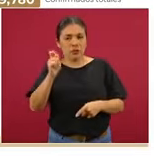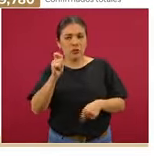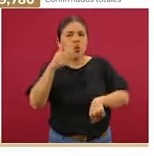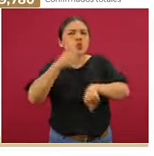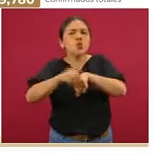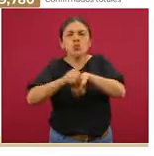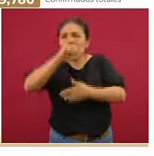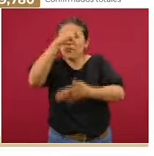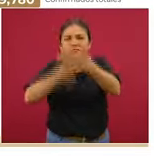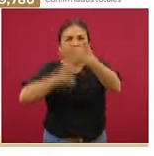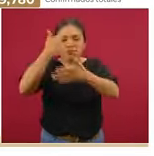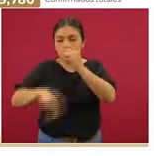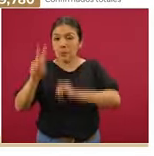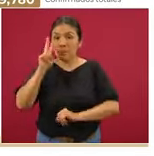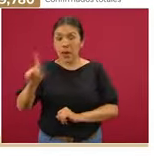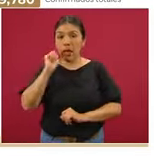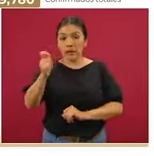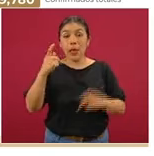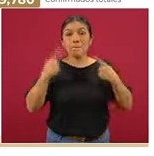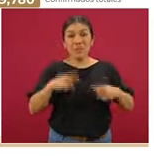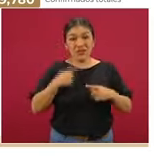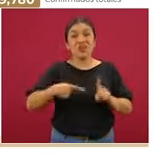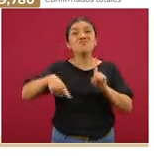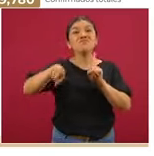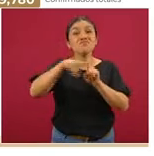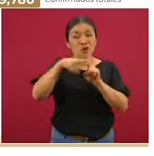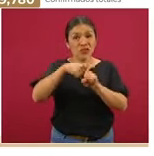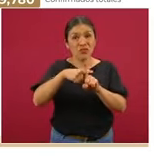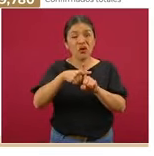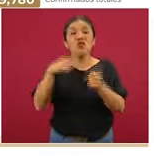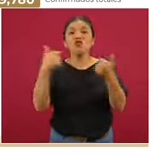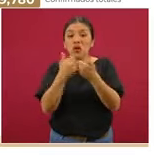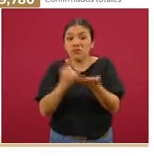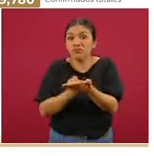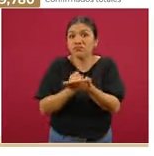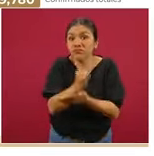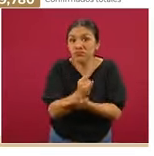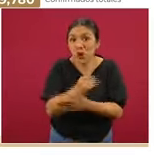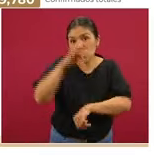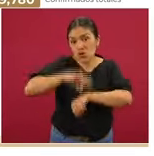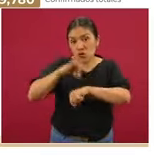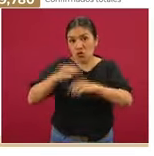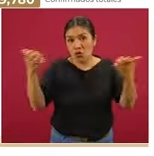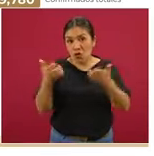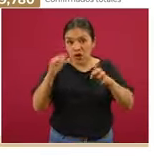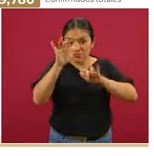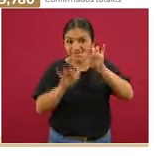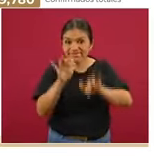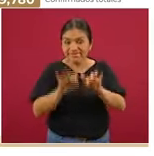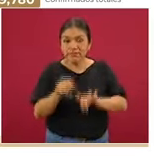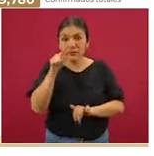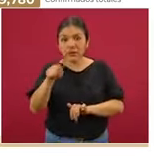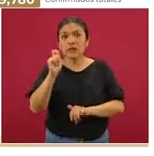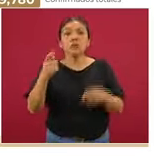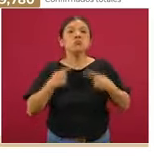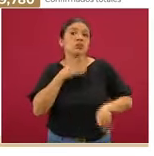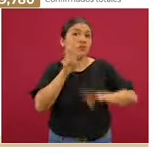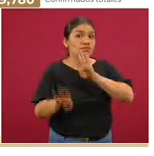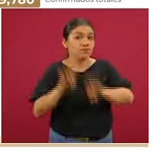números son de aquellos que fueron confirmados por una dictaminación clínico-epidemiológica, y aquí lógicamente son defunciones,